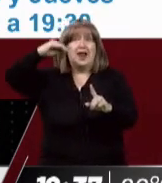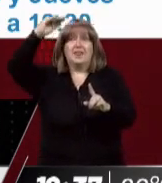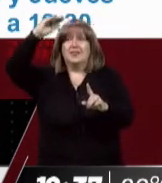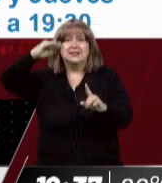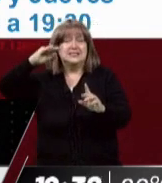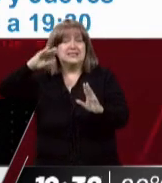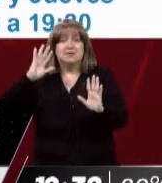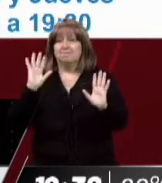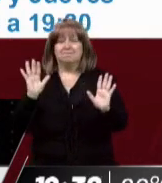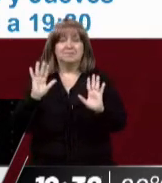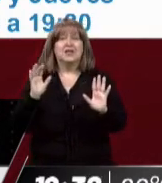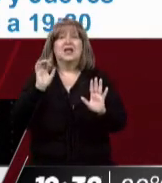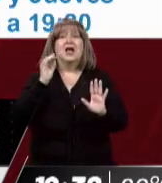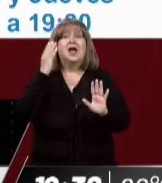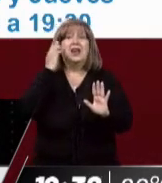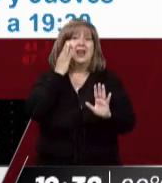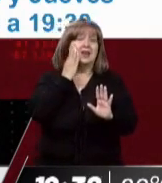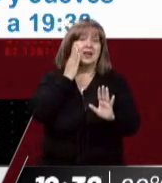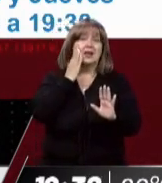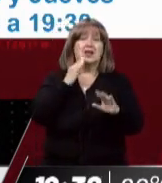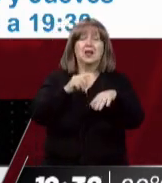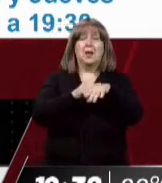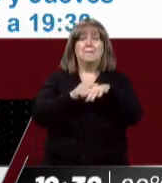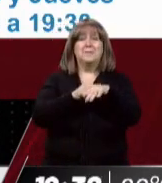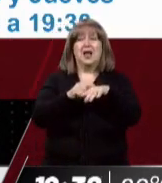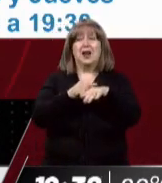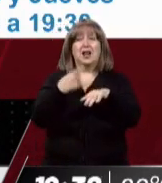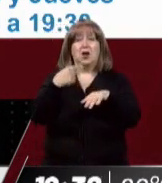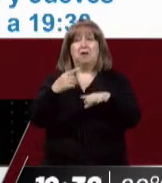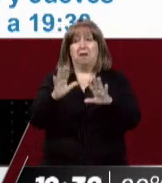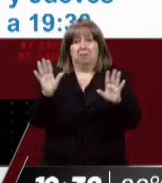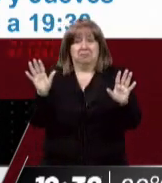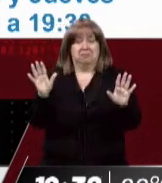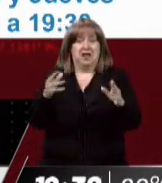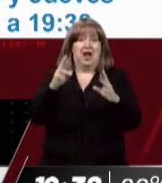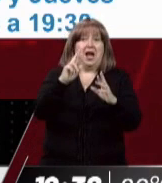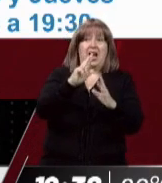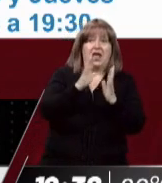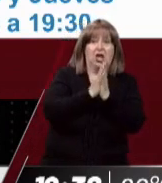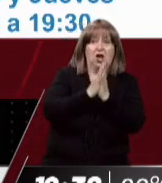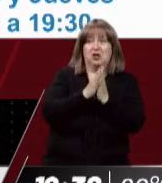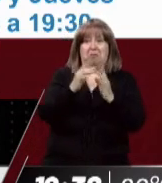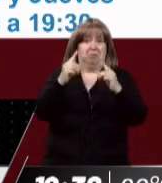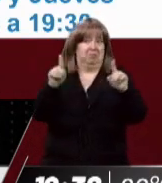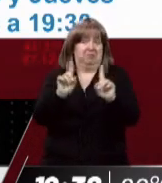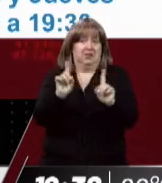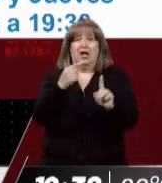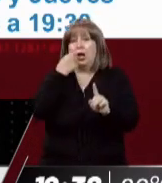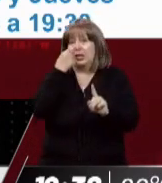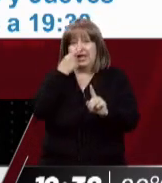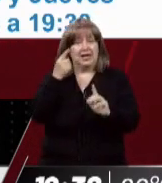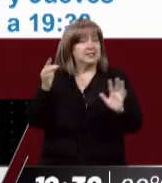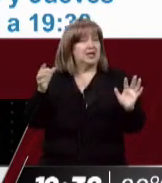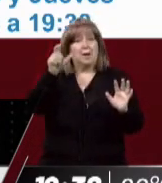El único requisito para ser miembro de Narcóticos Anónimos es el deseo de dejar de consumir. ¿Por qué funcionó para vos?